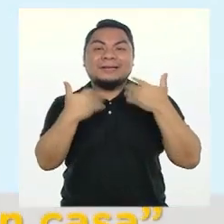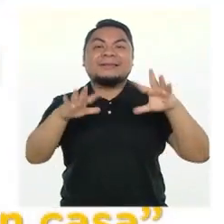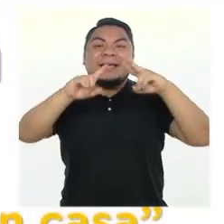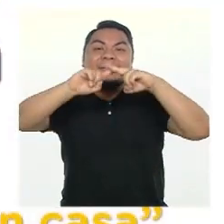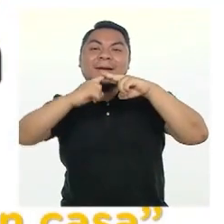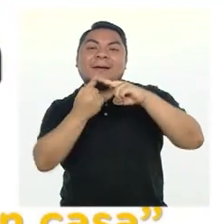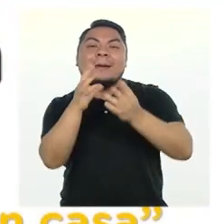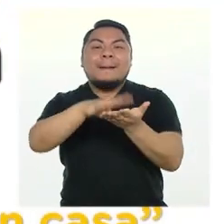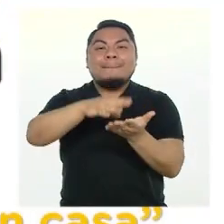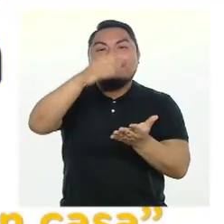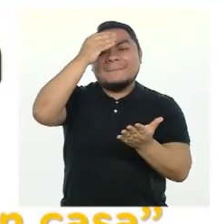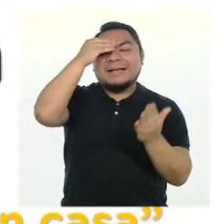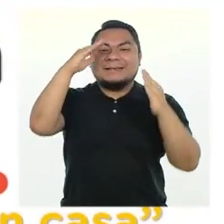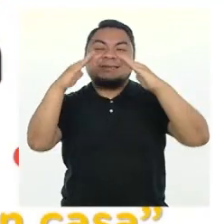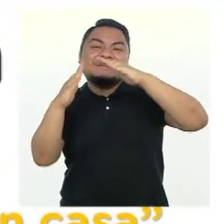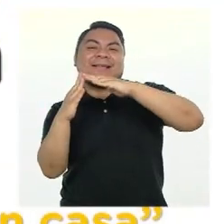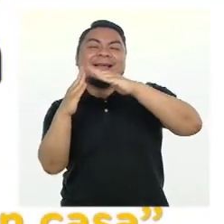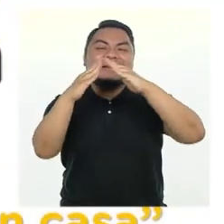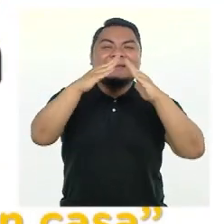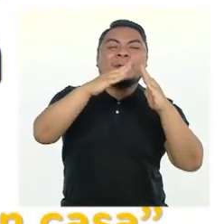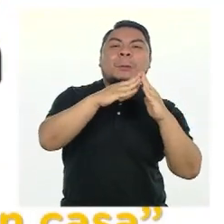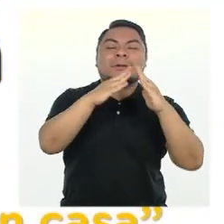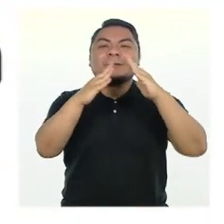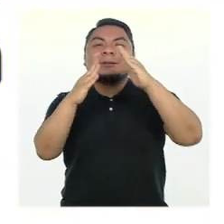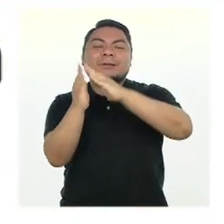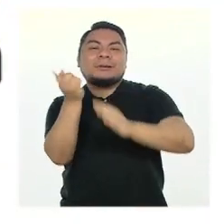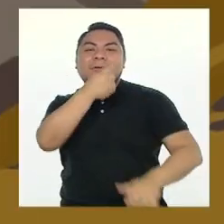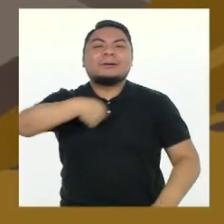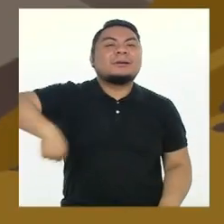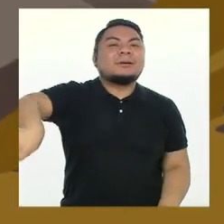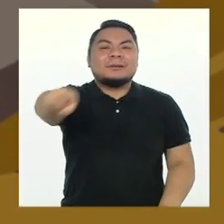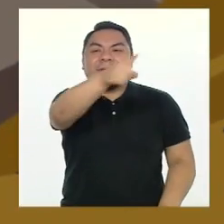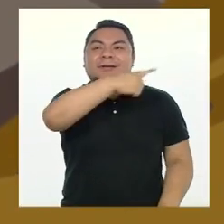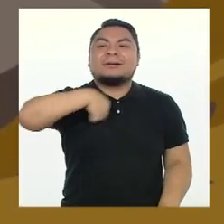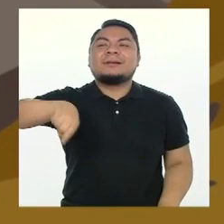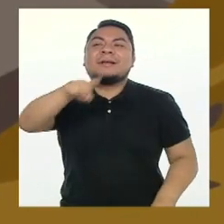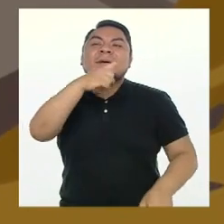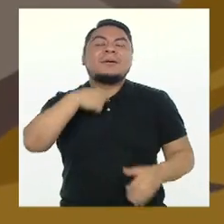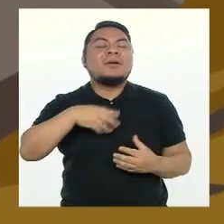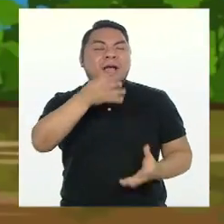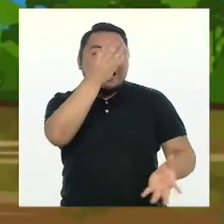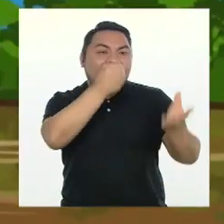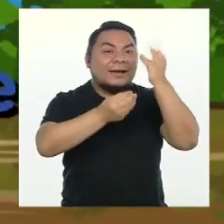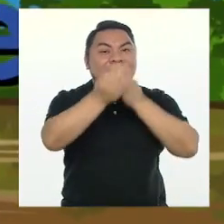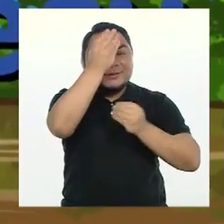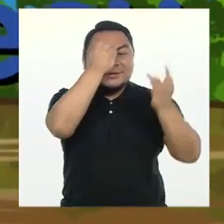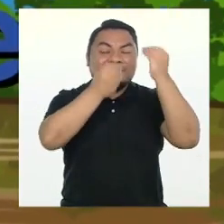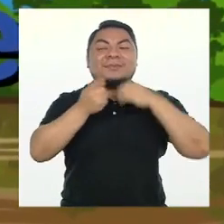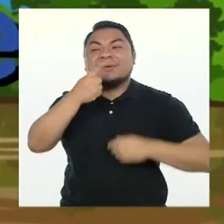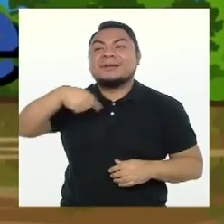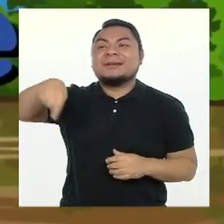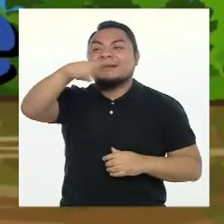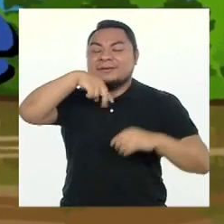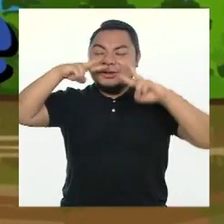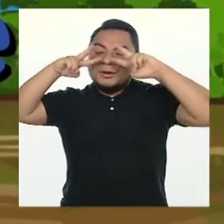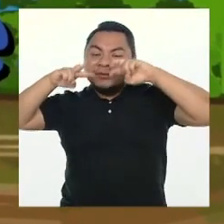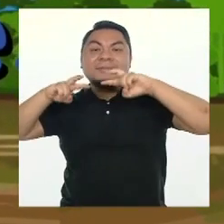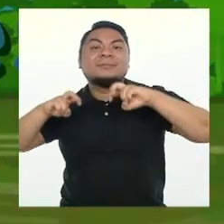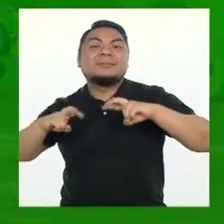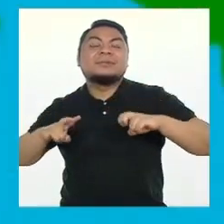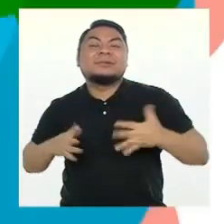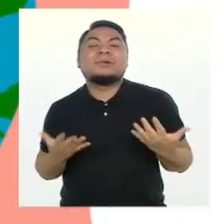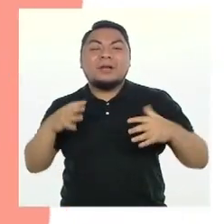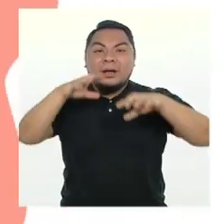Vamos, ya empezó Aprendo en Casa. Ya, ya, Natán de